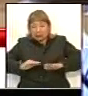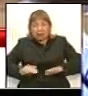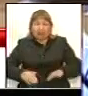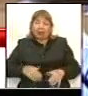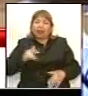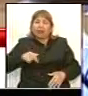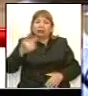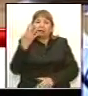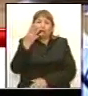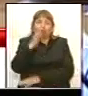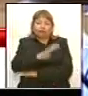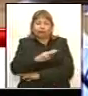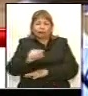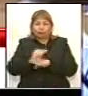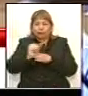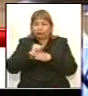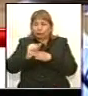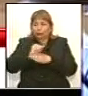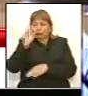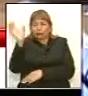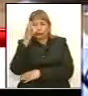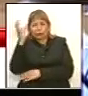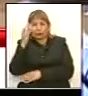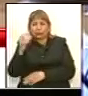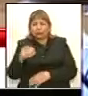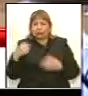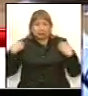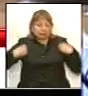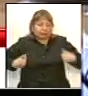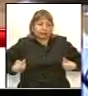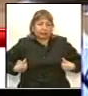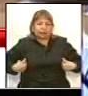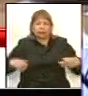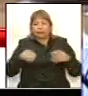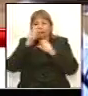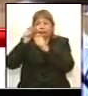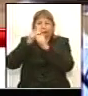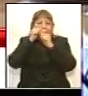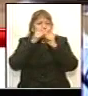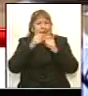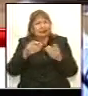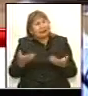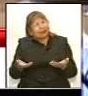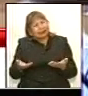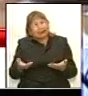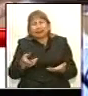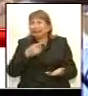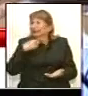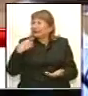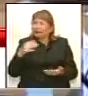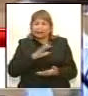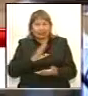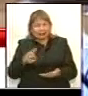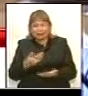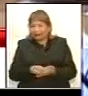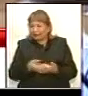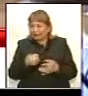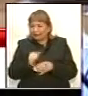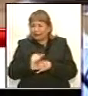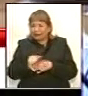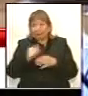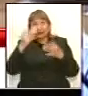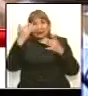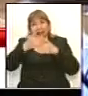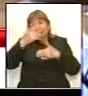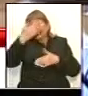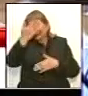que hoy a las 4 va a haber un simulacro. Entonces toca la siguiente, salen todos vestidos con su chaleco y las cámaras filmándonos. Vamos a morirnos todos. ¿Por qué ponerle protección a esos vidrios,